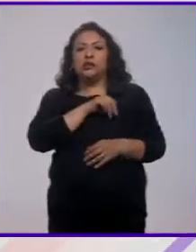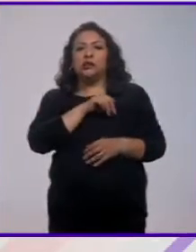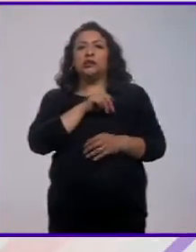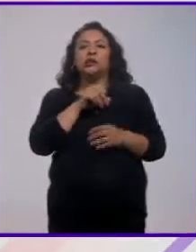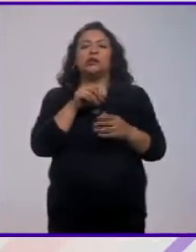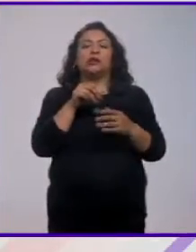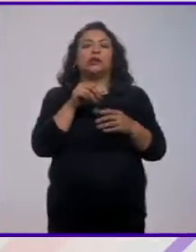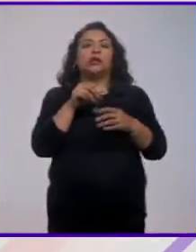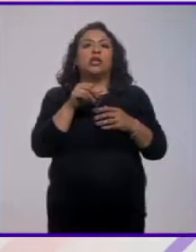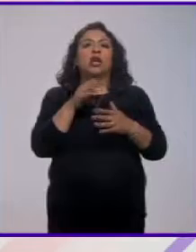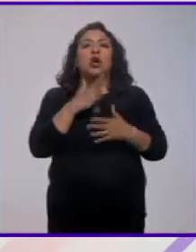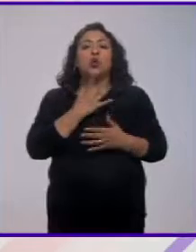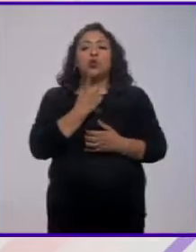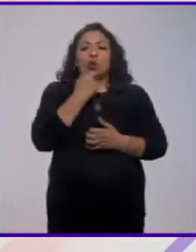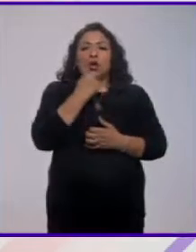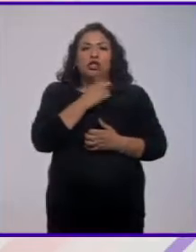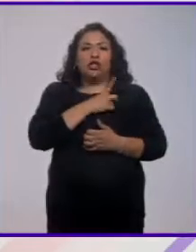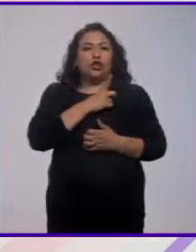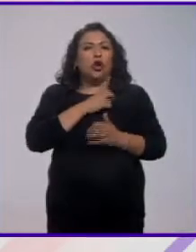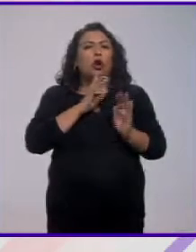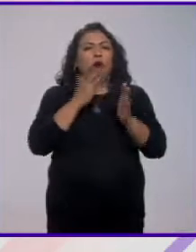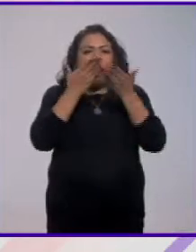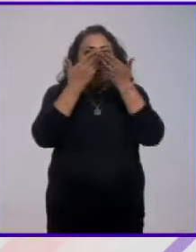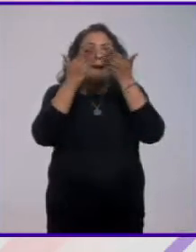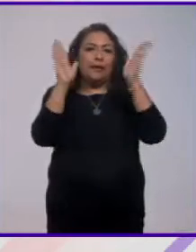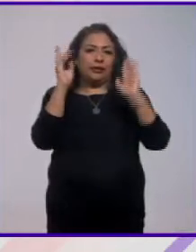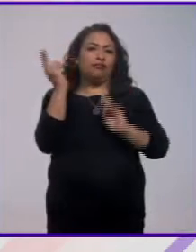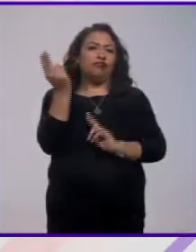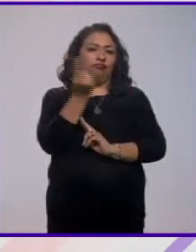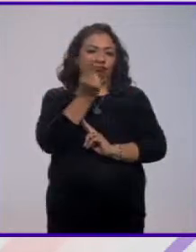del egoísmo, de solo uno, y pues sí, abrirse.